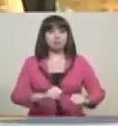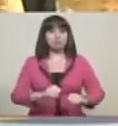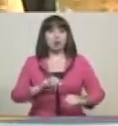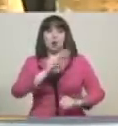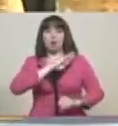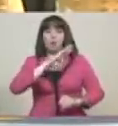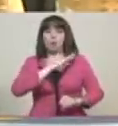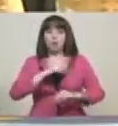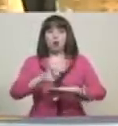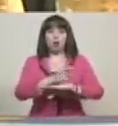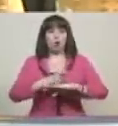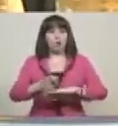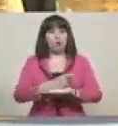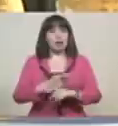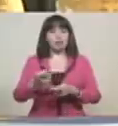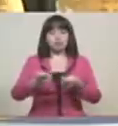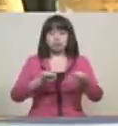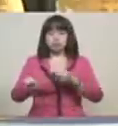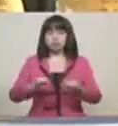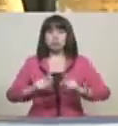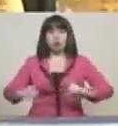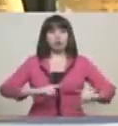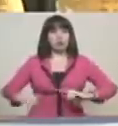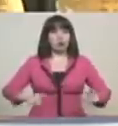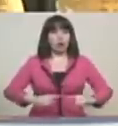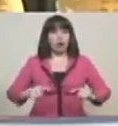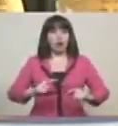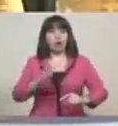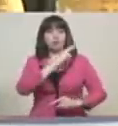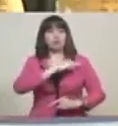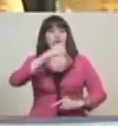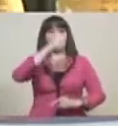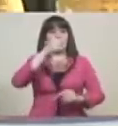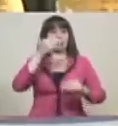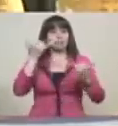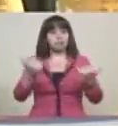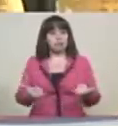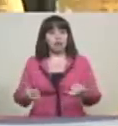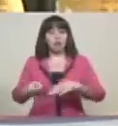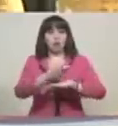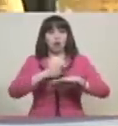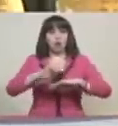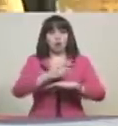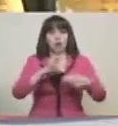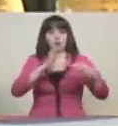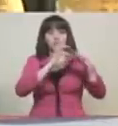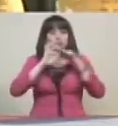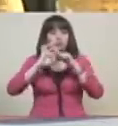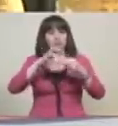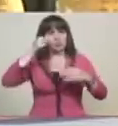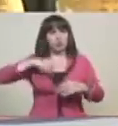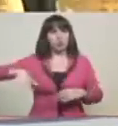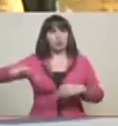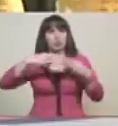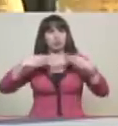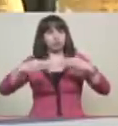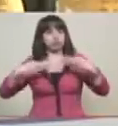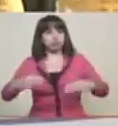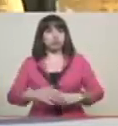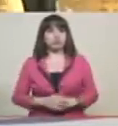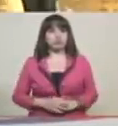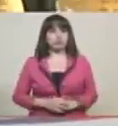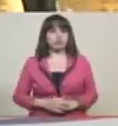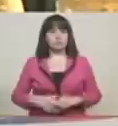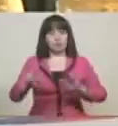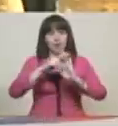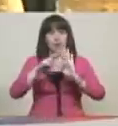del Estado como gran regulador, tenemos que retomar la autoridad del Estado y del gobierno junto al poder popular para hacer valer las